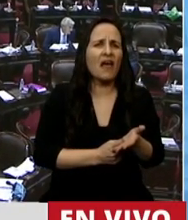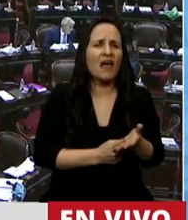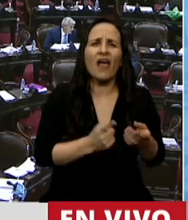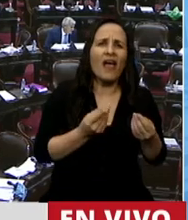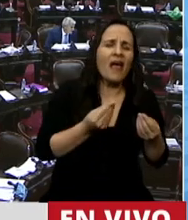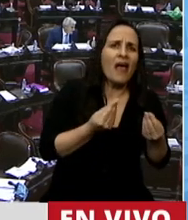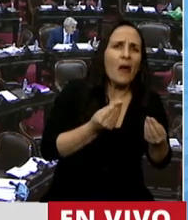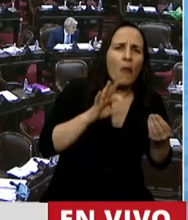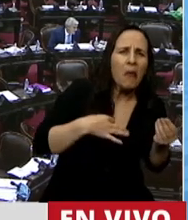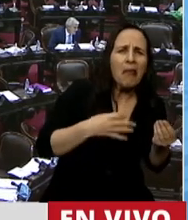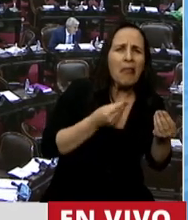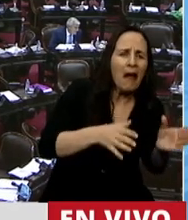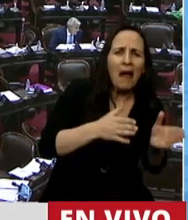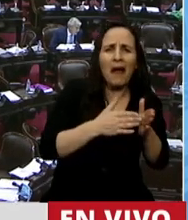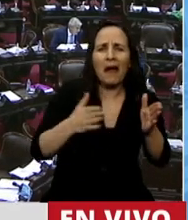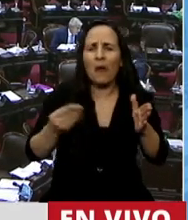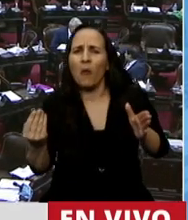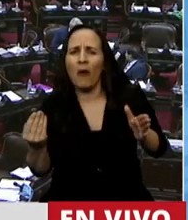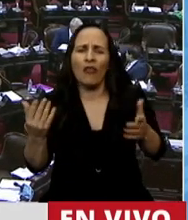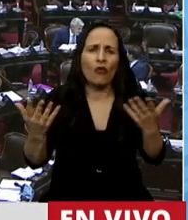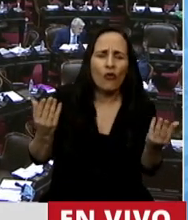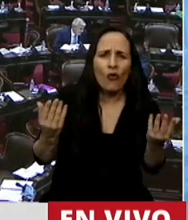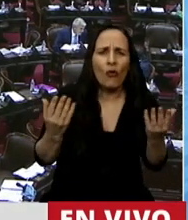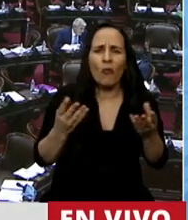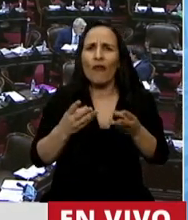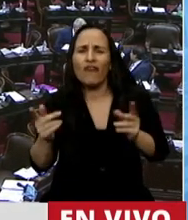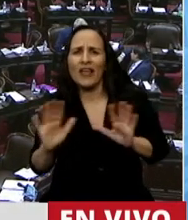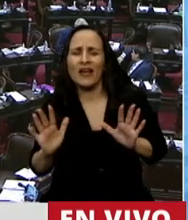cuándo, dónde y cómo comienza